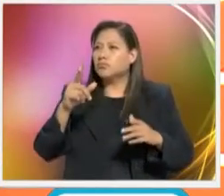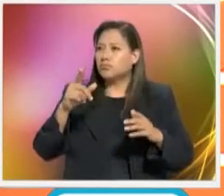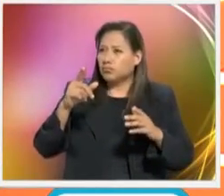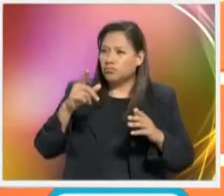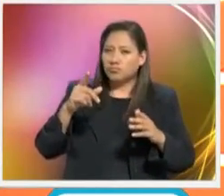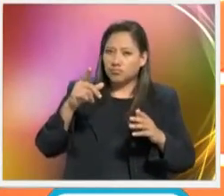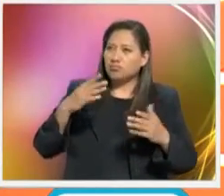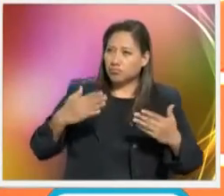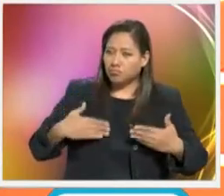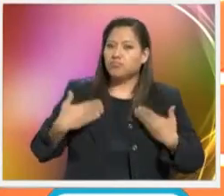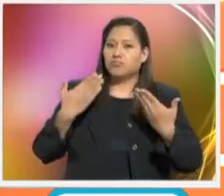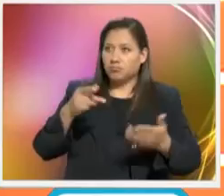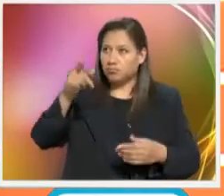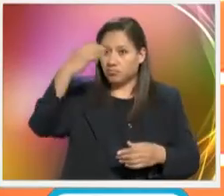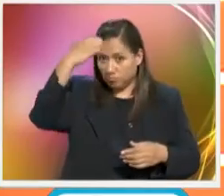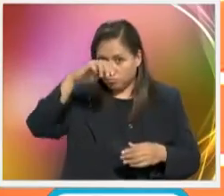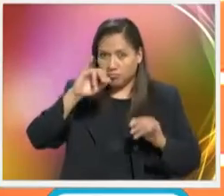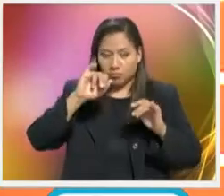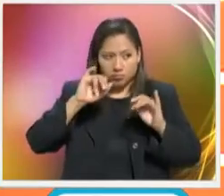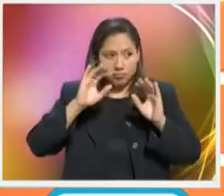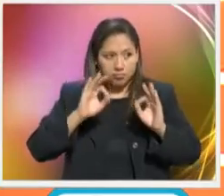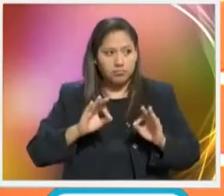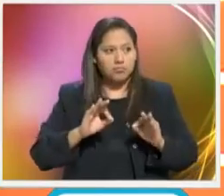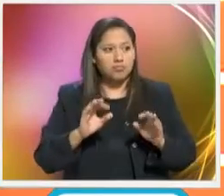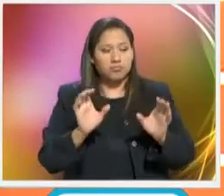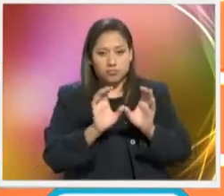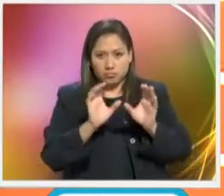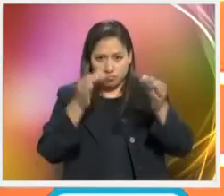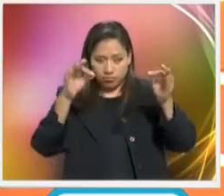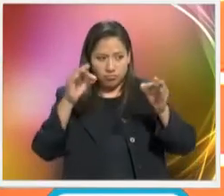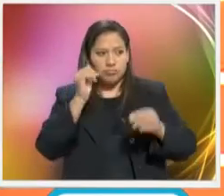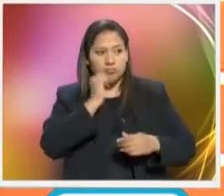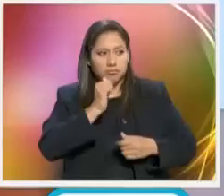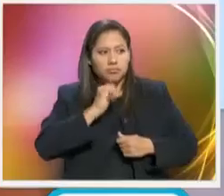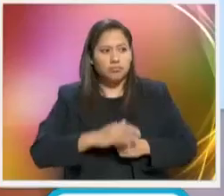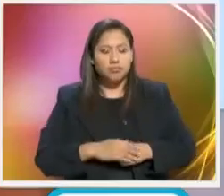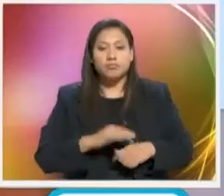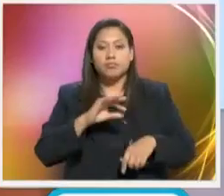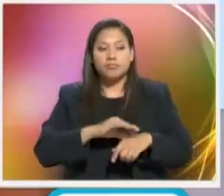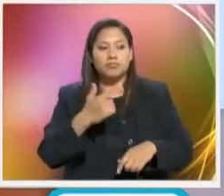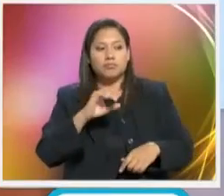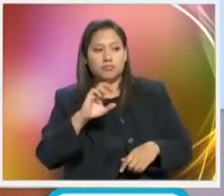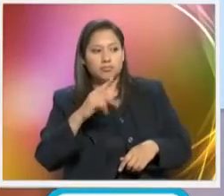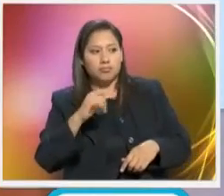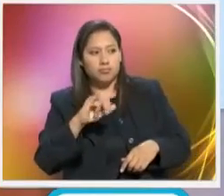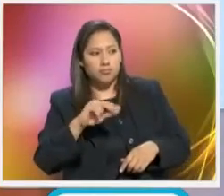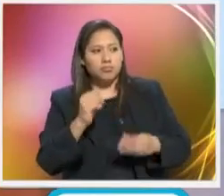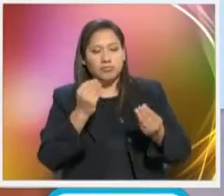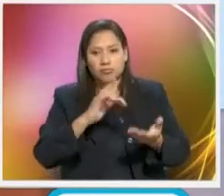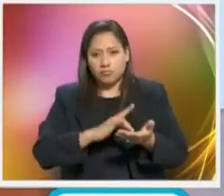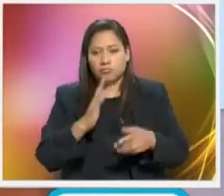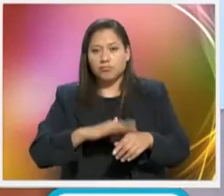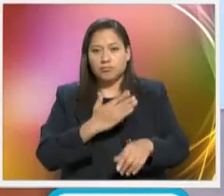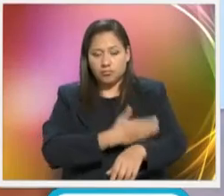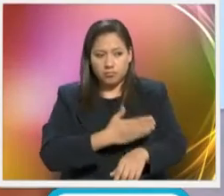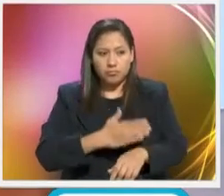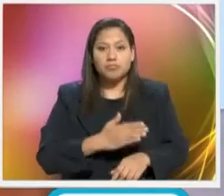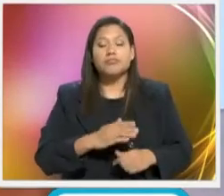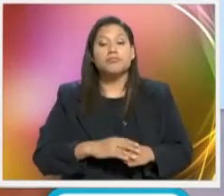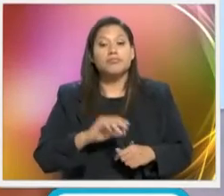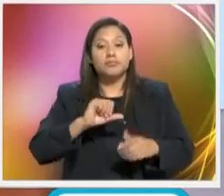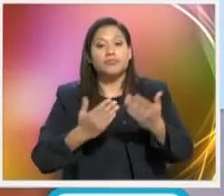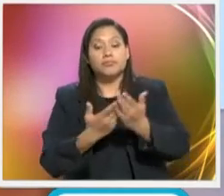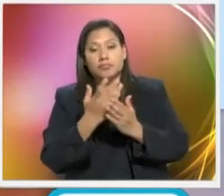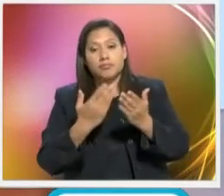deba hacerlo, con quien tenga la experiencia y la certificación para todo esto. Doctora Georgina Cuevas, muchísimas gracias por acompañarnos en